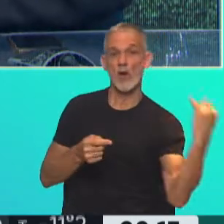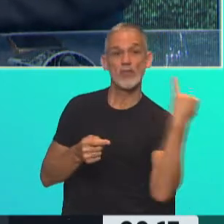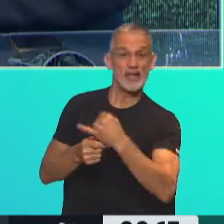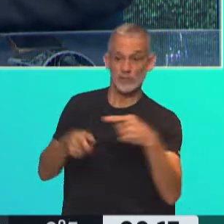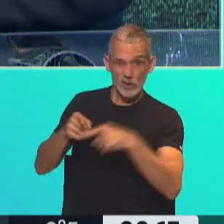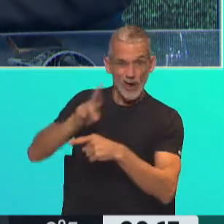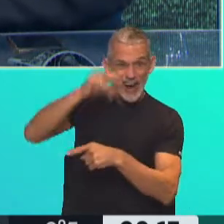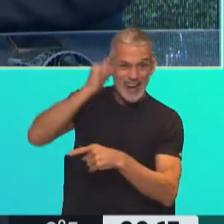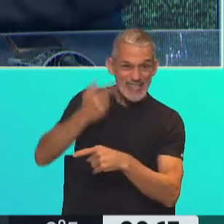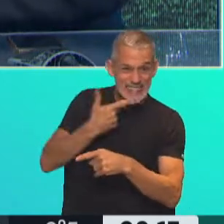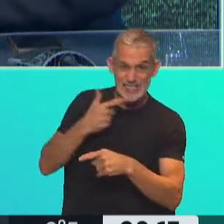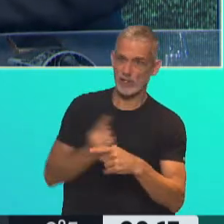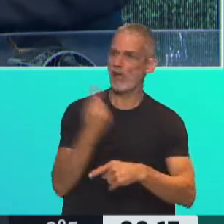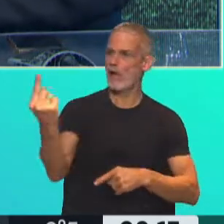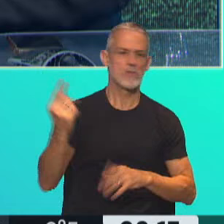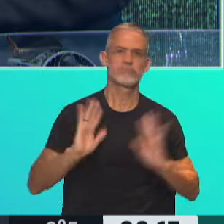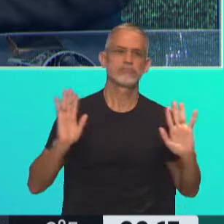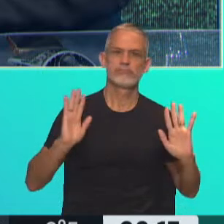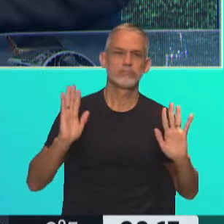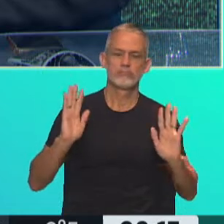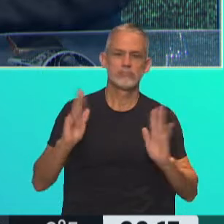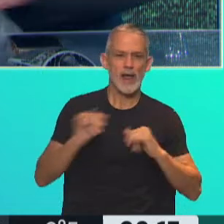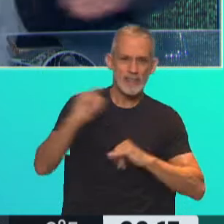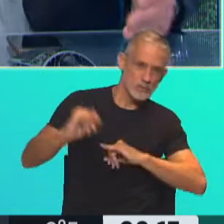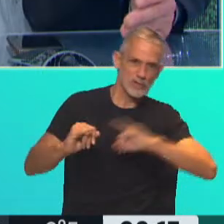no corresponde que sea la representante por la